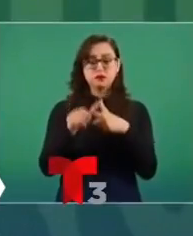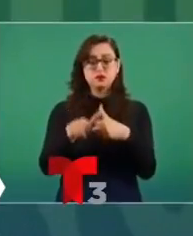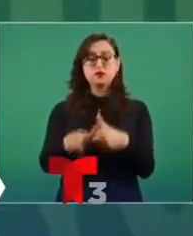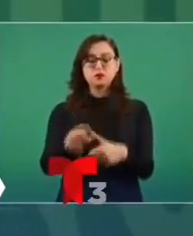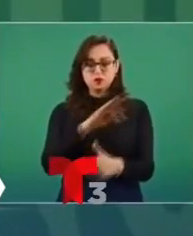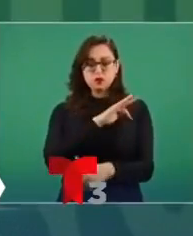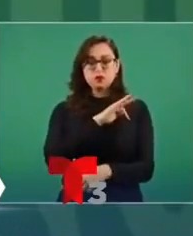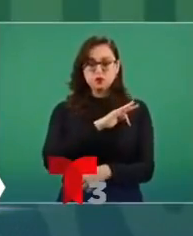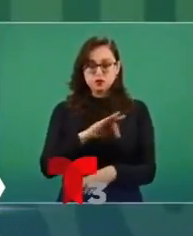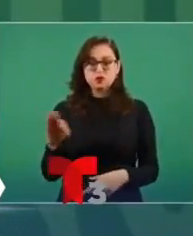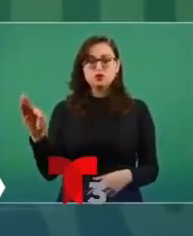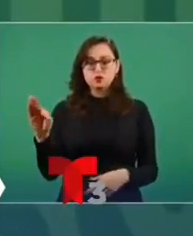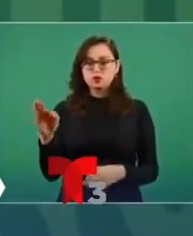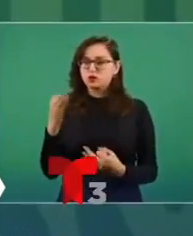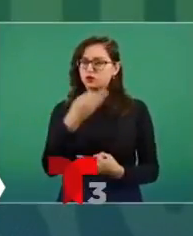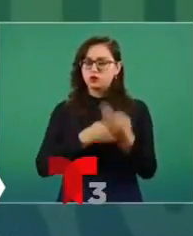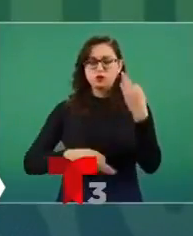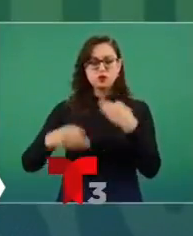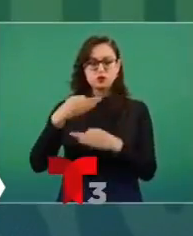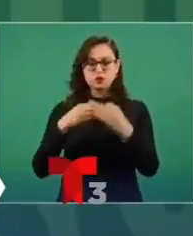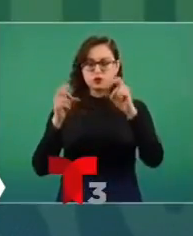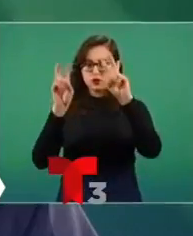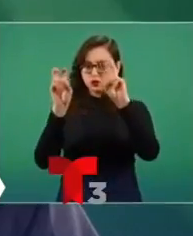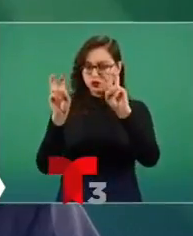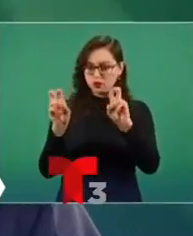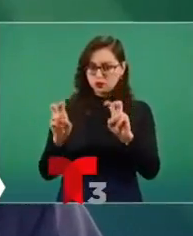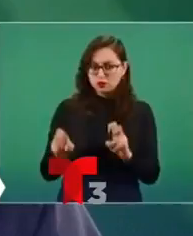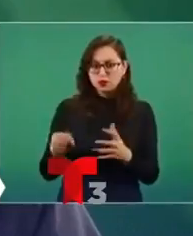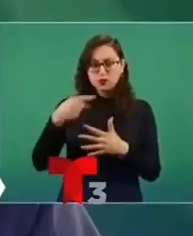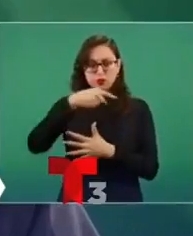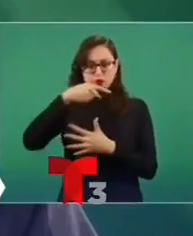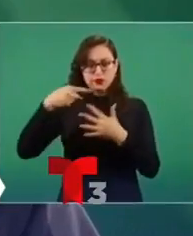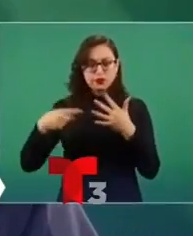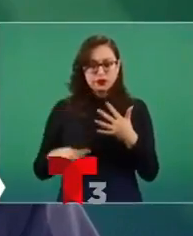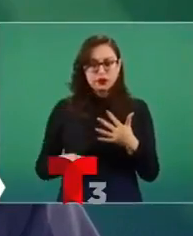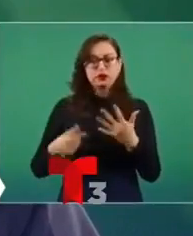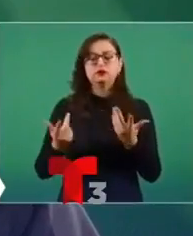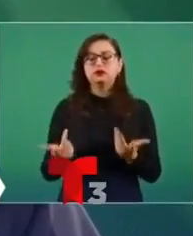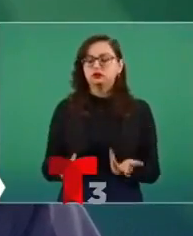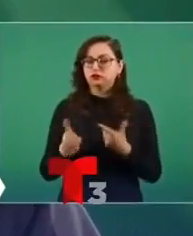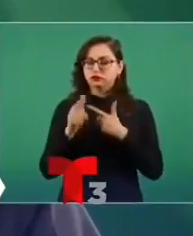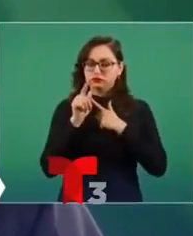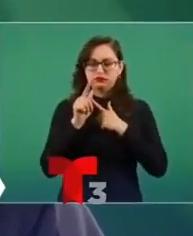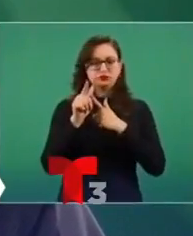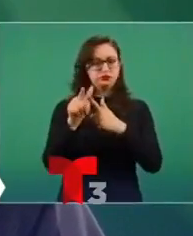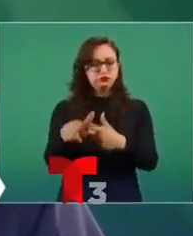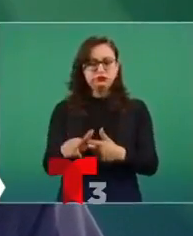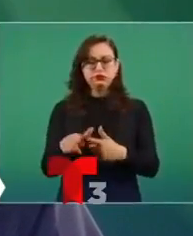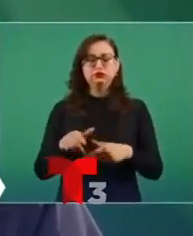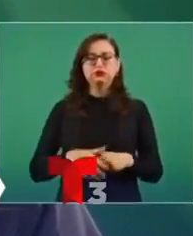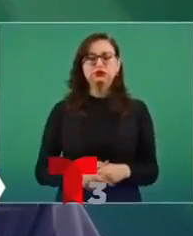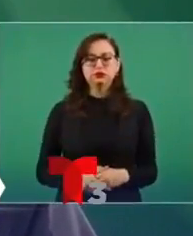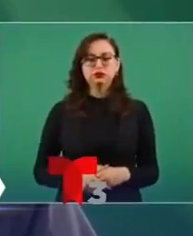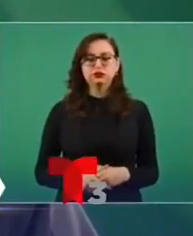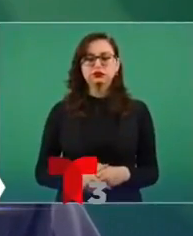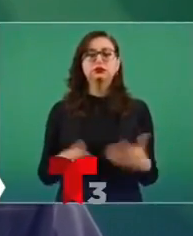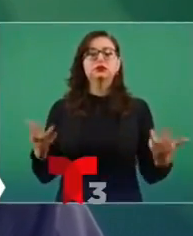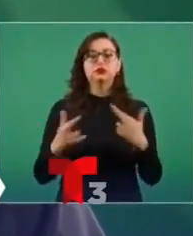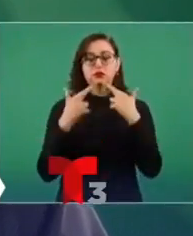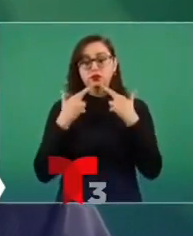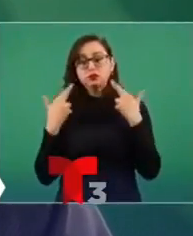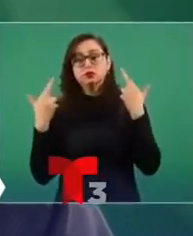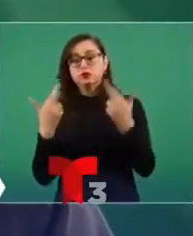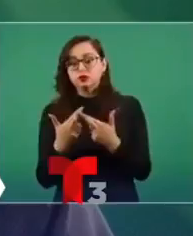los asuntos públicos y coordinando y atenderá de manera remota algunas reuniones